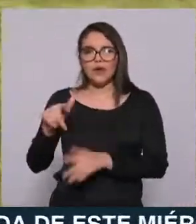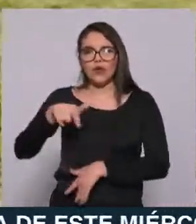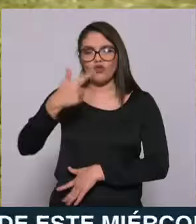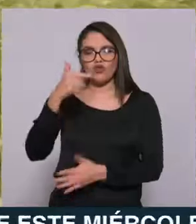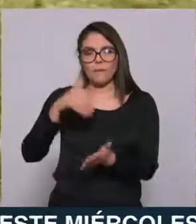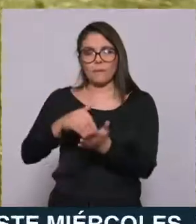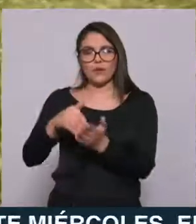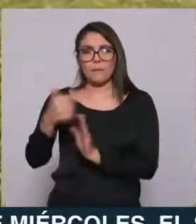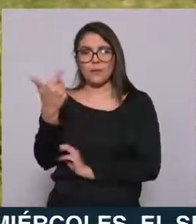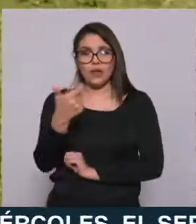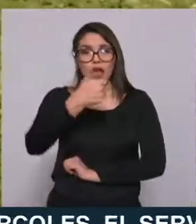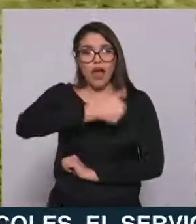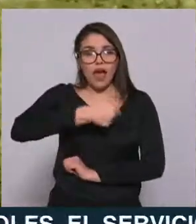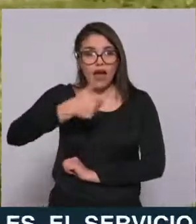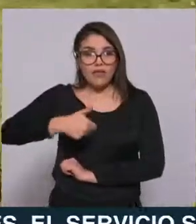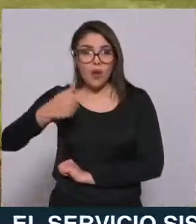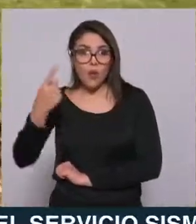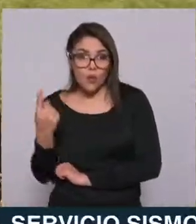pesos cada uno.